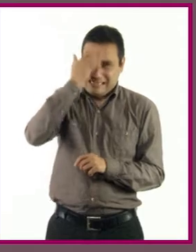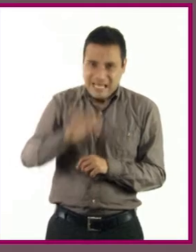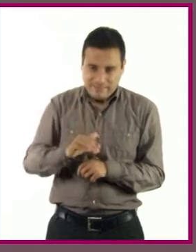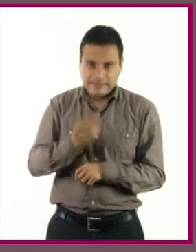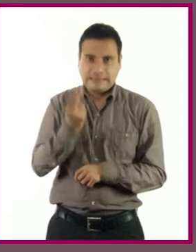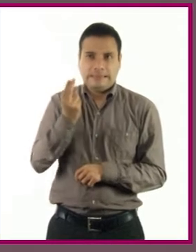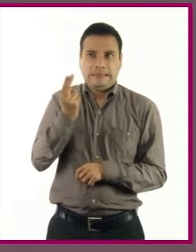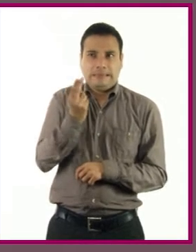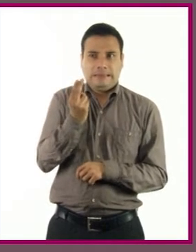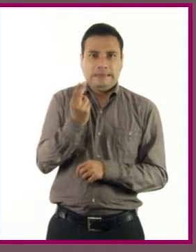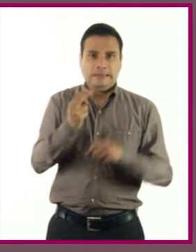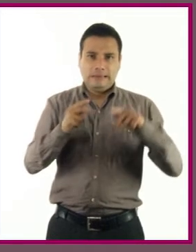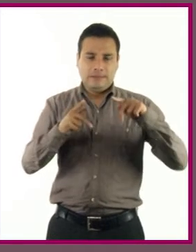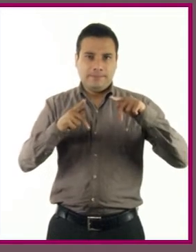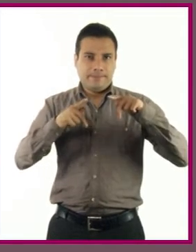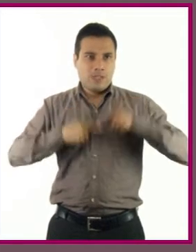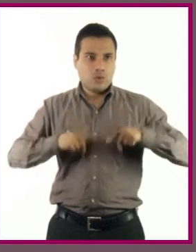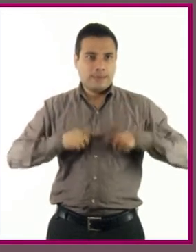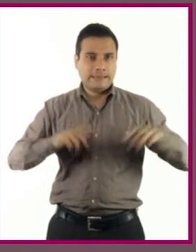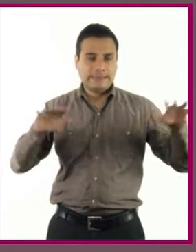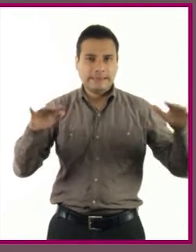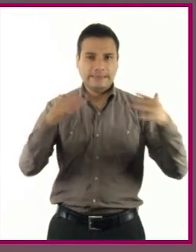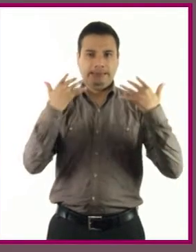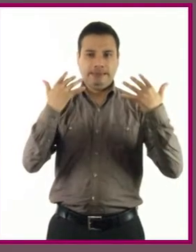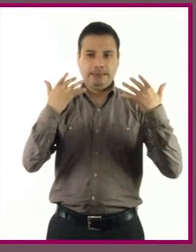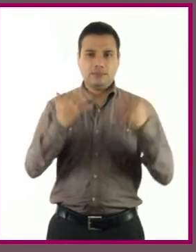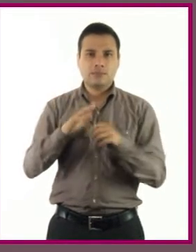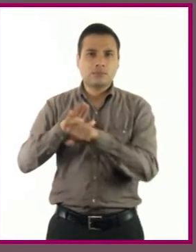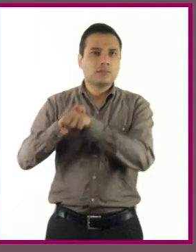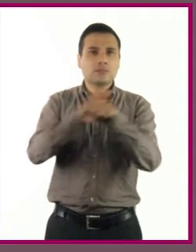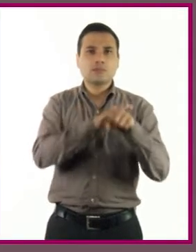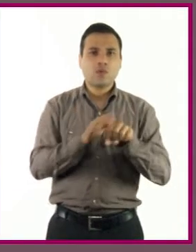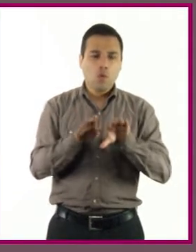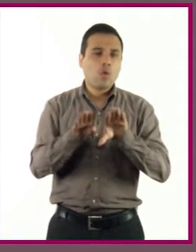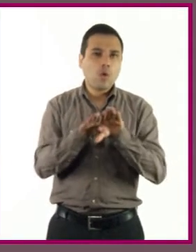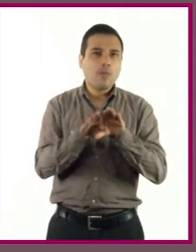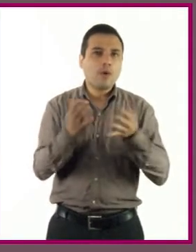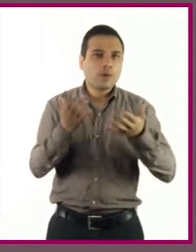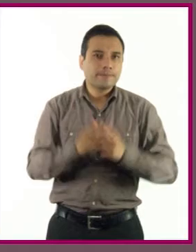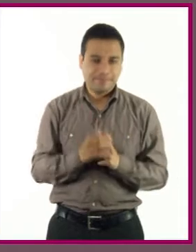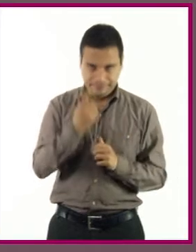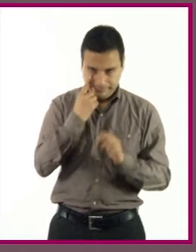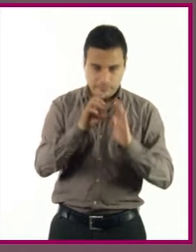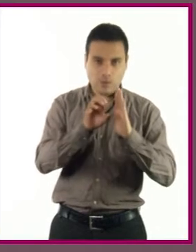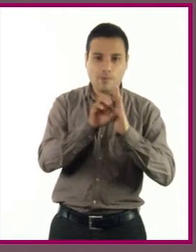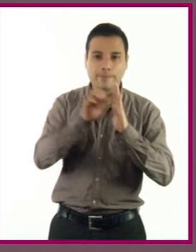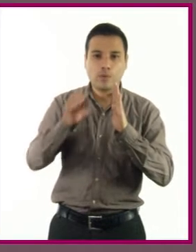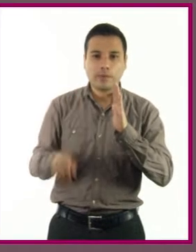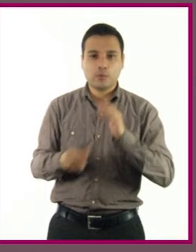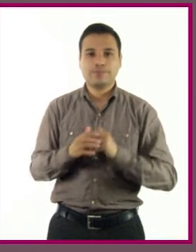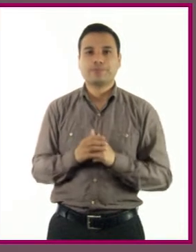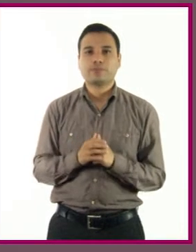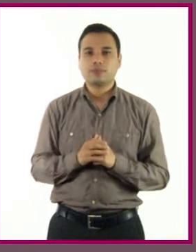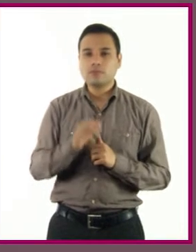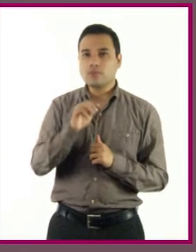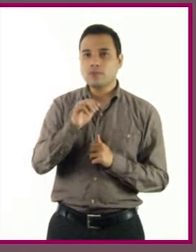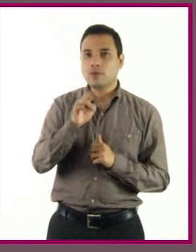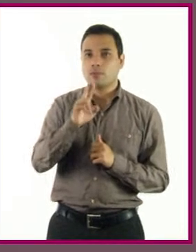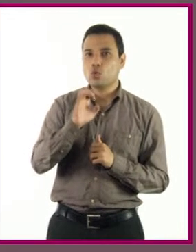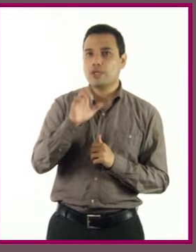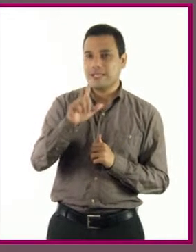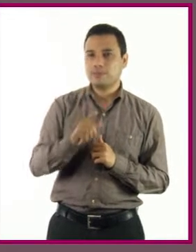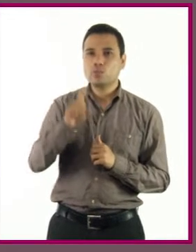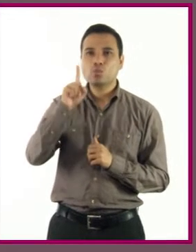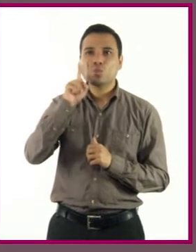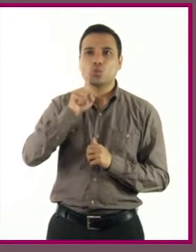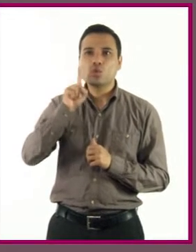la atención de la opinión pública, usaron tácticas poco comunes. Por ejemplo, Muriel Mathers lanzó